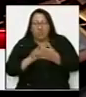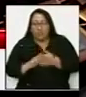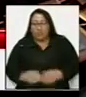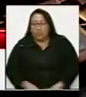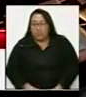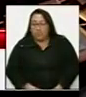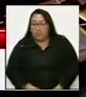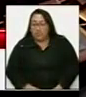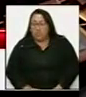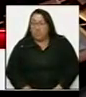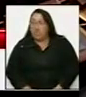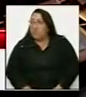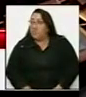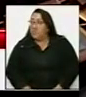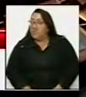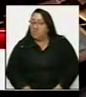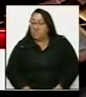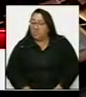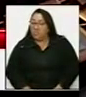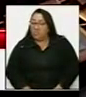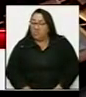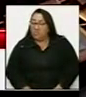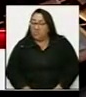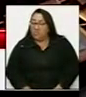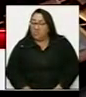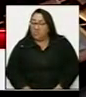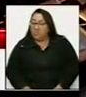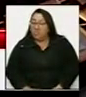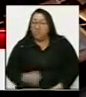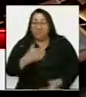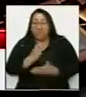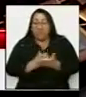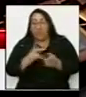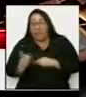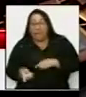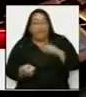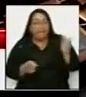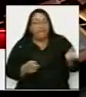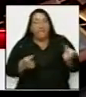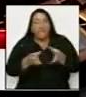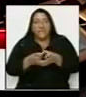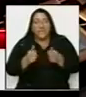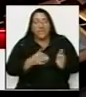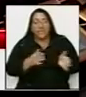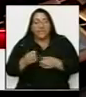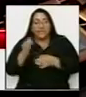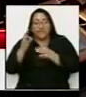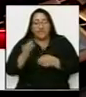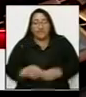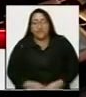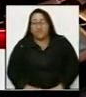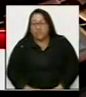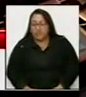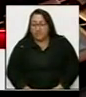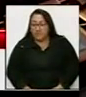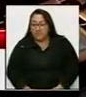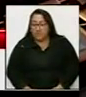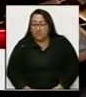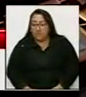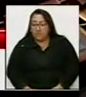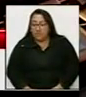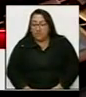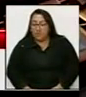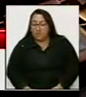yo he estado participando en la Junta de Portavoces y me he perdido buena parte del debate.